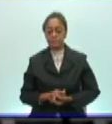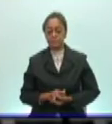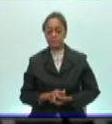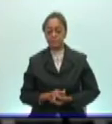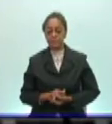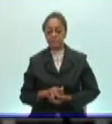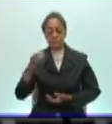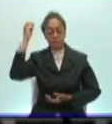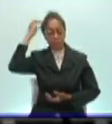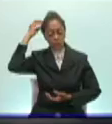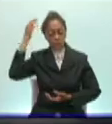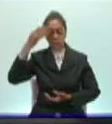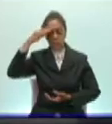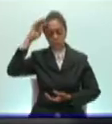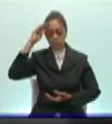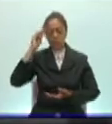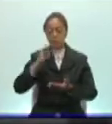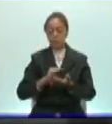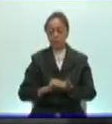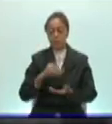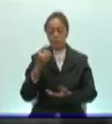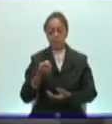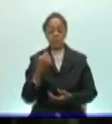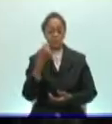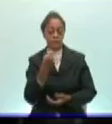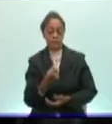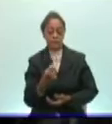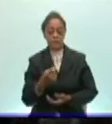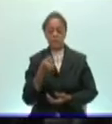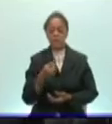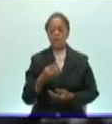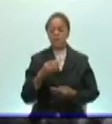El gobierno cubano plantea una indemnización en